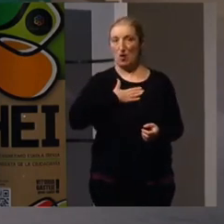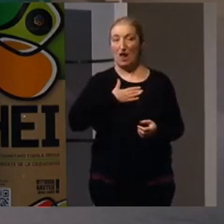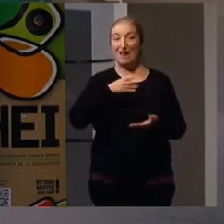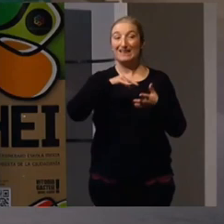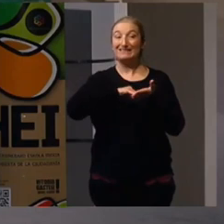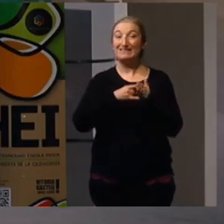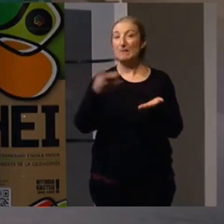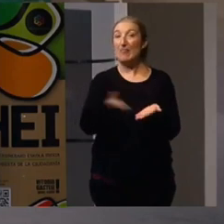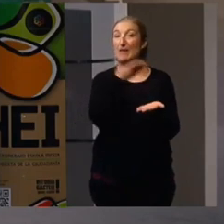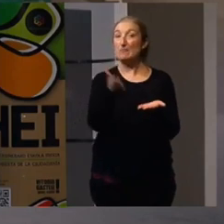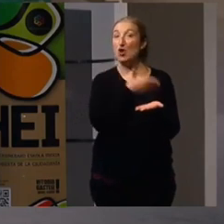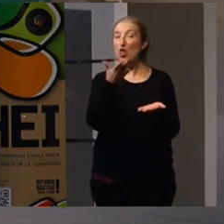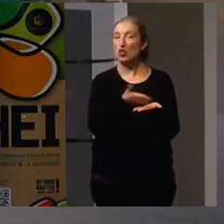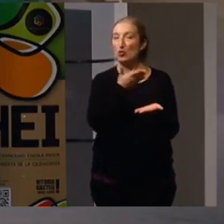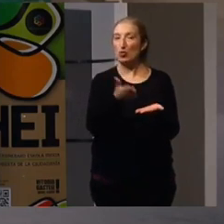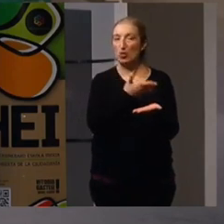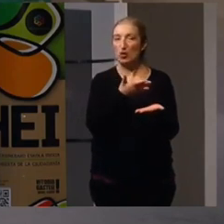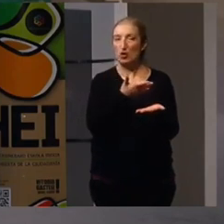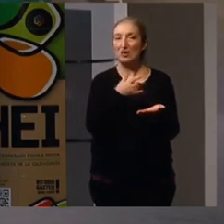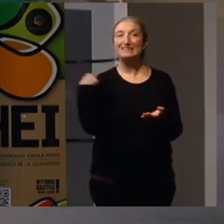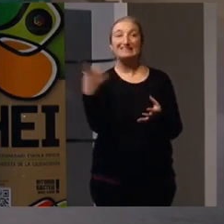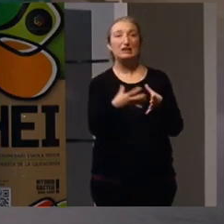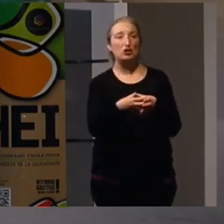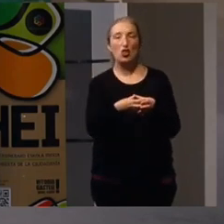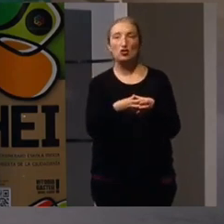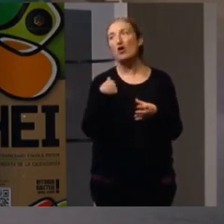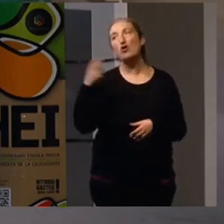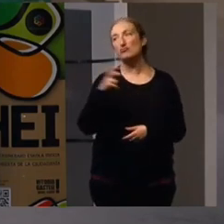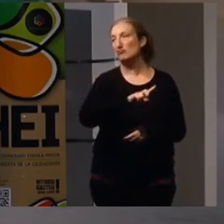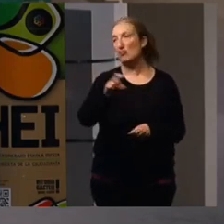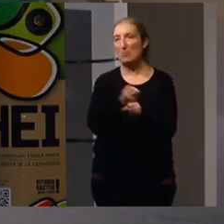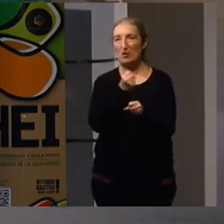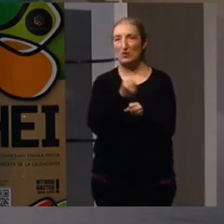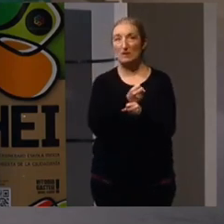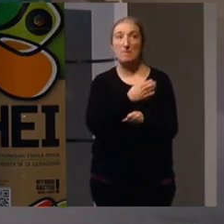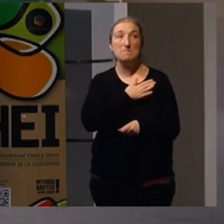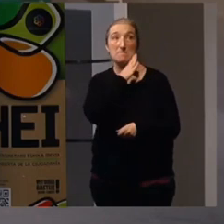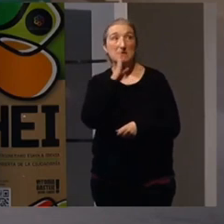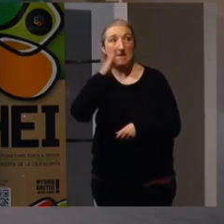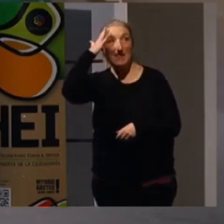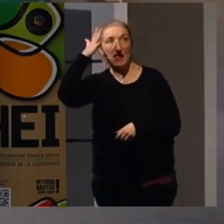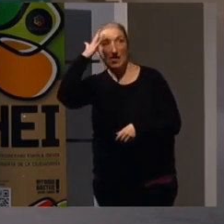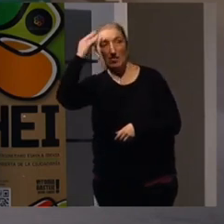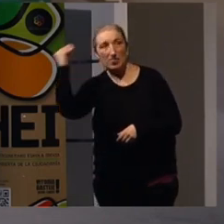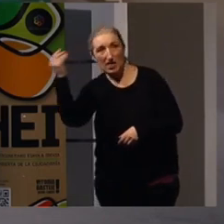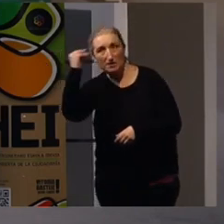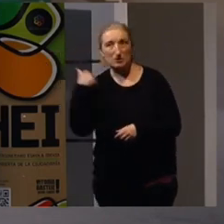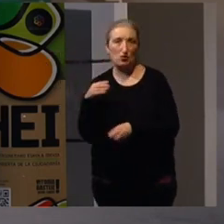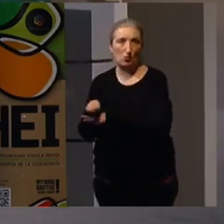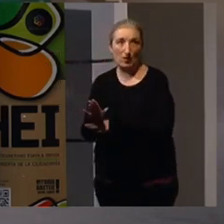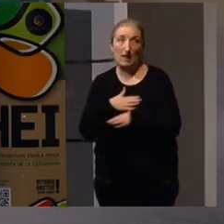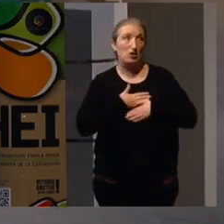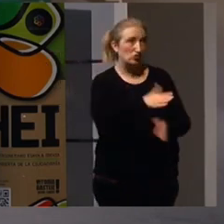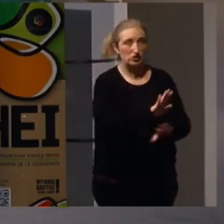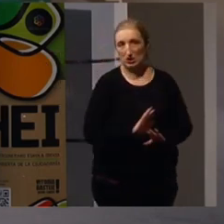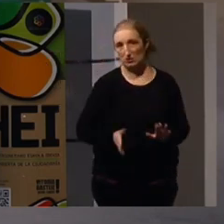de producción no funcionaría si todo el mundo dijera, oye, pues yo hoy no vengo a trabajar porque está mi madre con Alzheimer, está fatal y me quedo con ella, lo